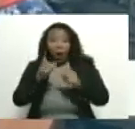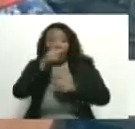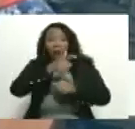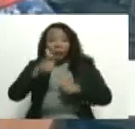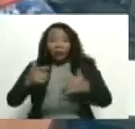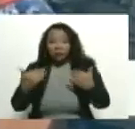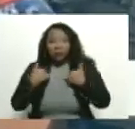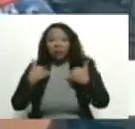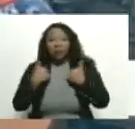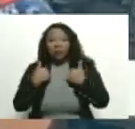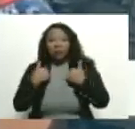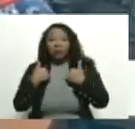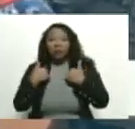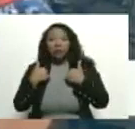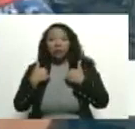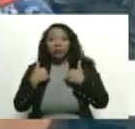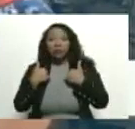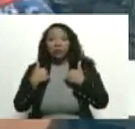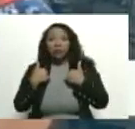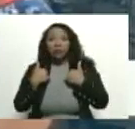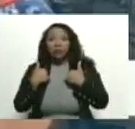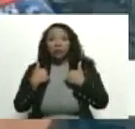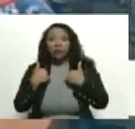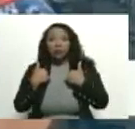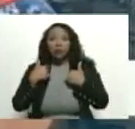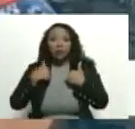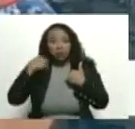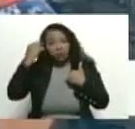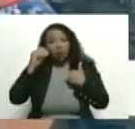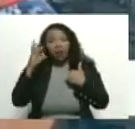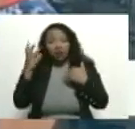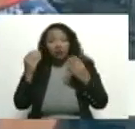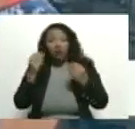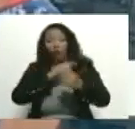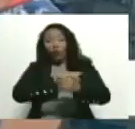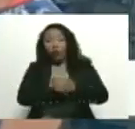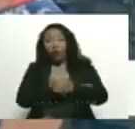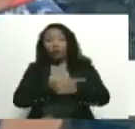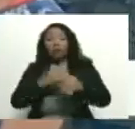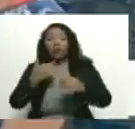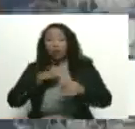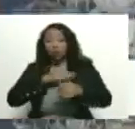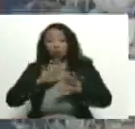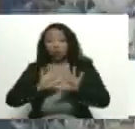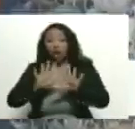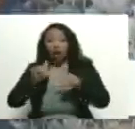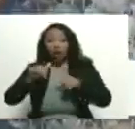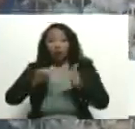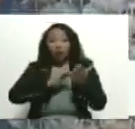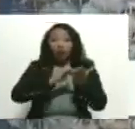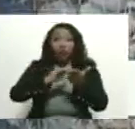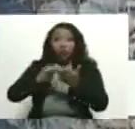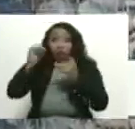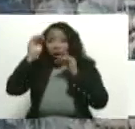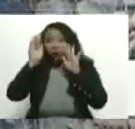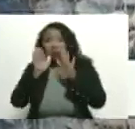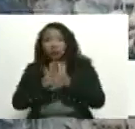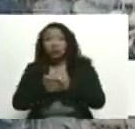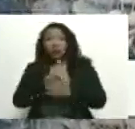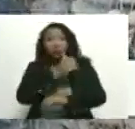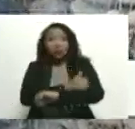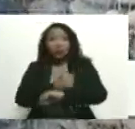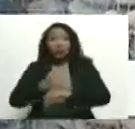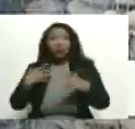afectaciones yo digo que por ahí también tomó mucha fuerza ya estamos atendiendo las autoridades